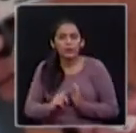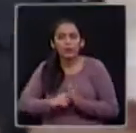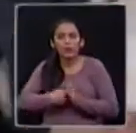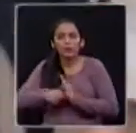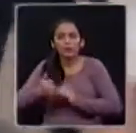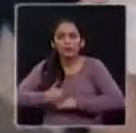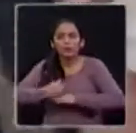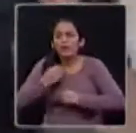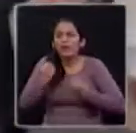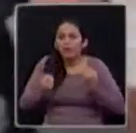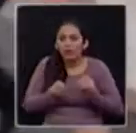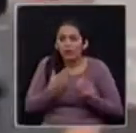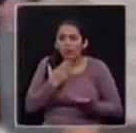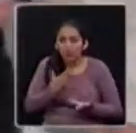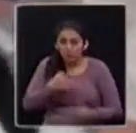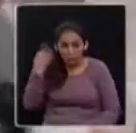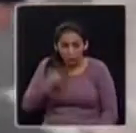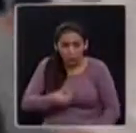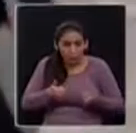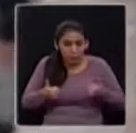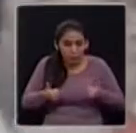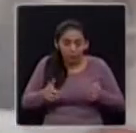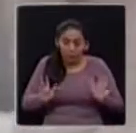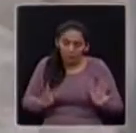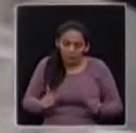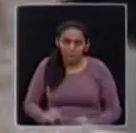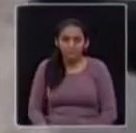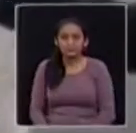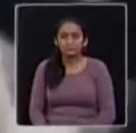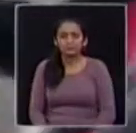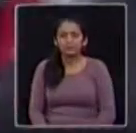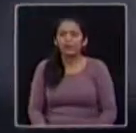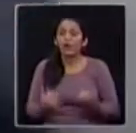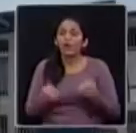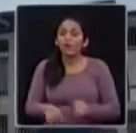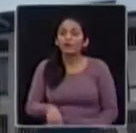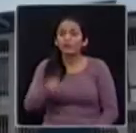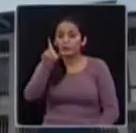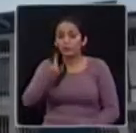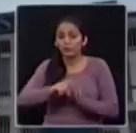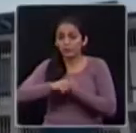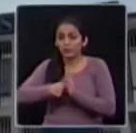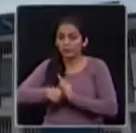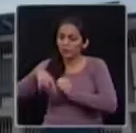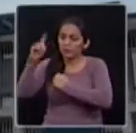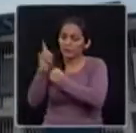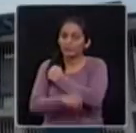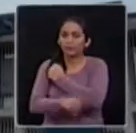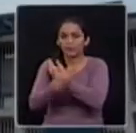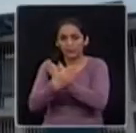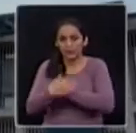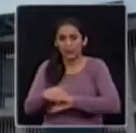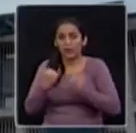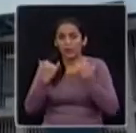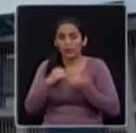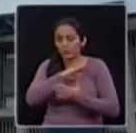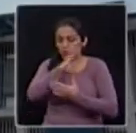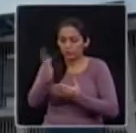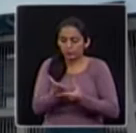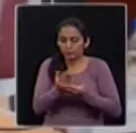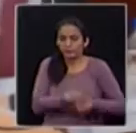Contraloría? Todo el proceso del juicio político que finalizó con la censura de Pollitt será remitido a la Fiscalía para que